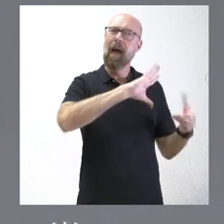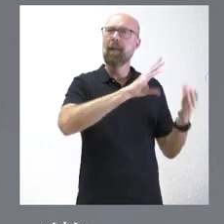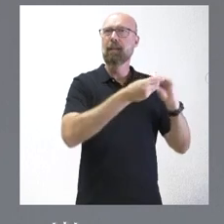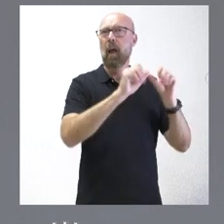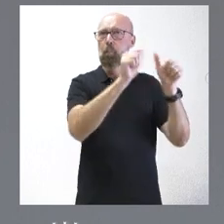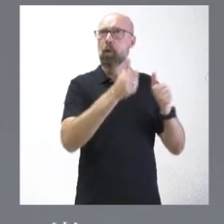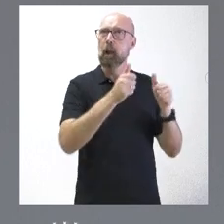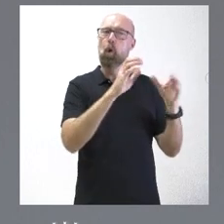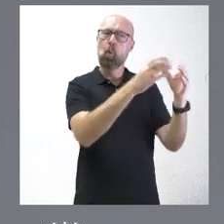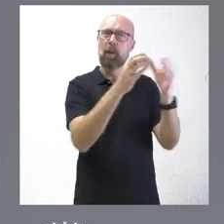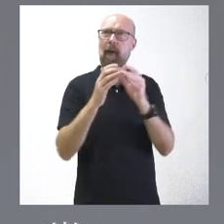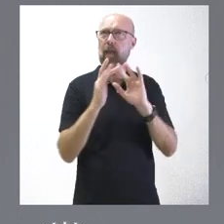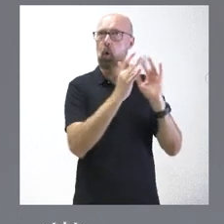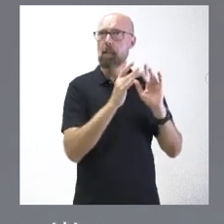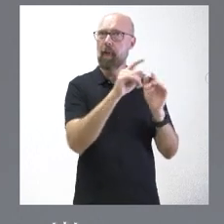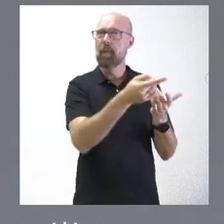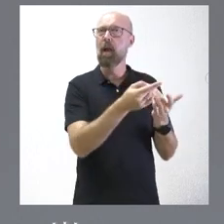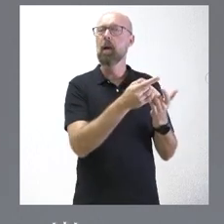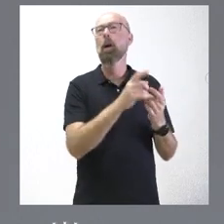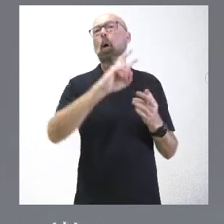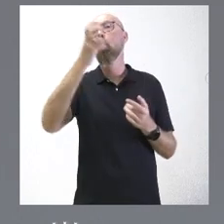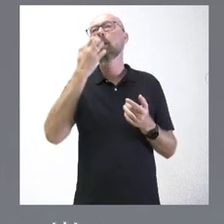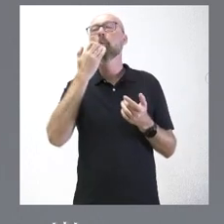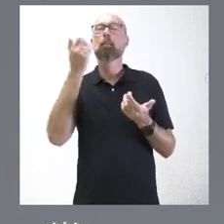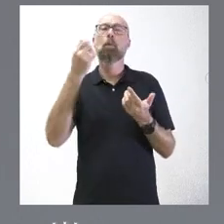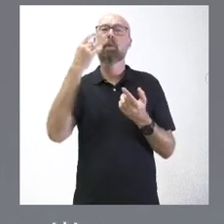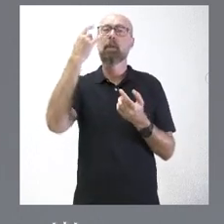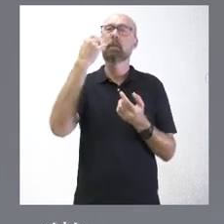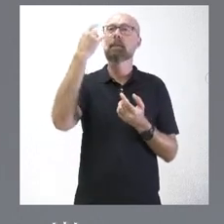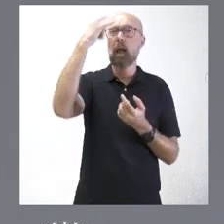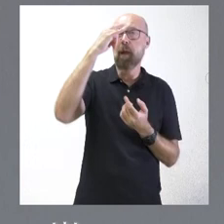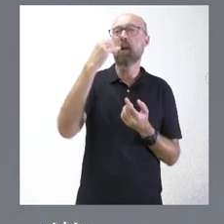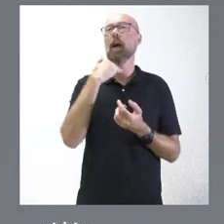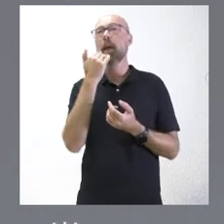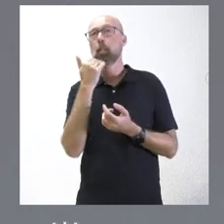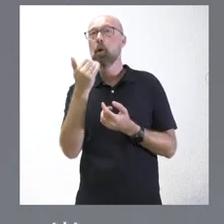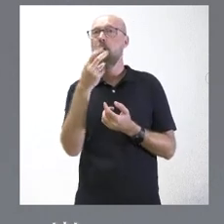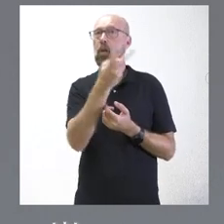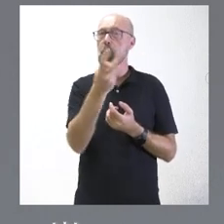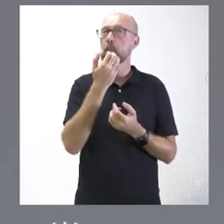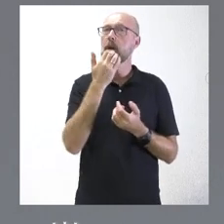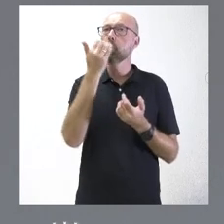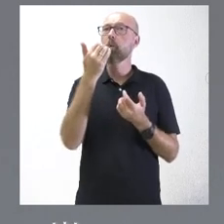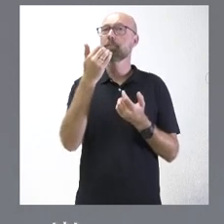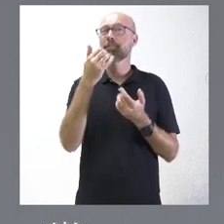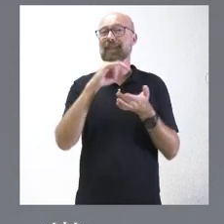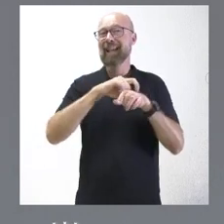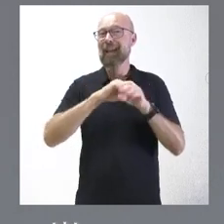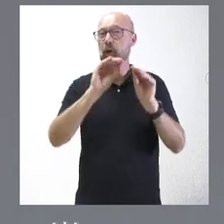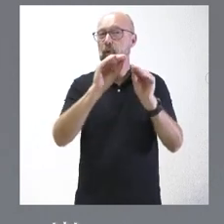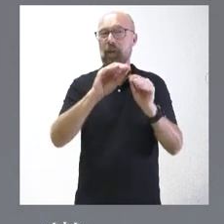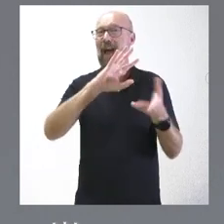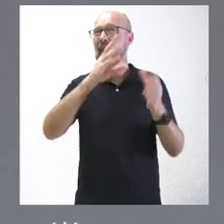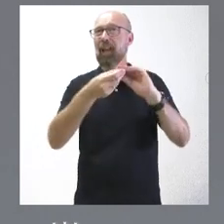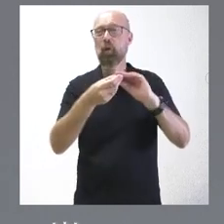convivencia y hay residencias como fue la de Salamanca o la de Zamora que debido a las características arquitectónicas de la misma no es posible